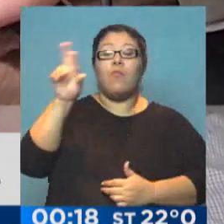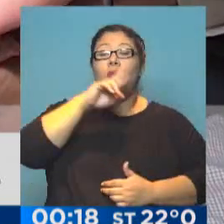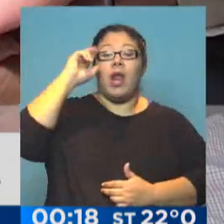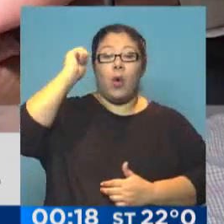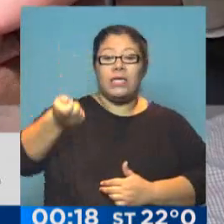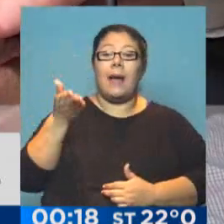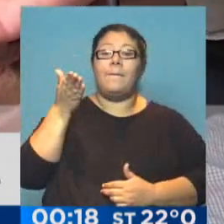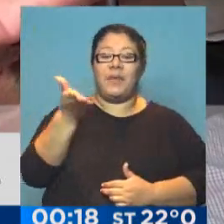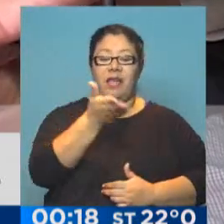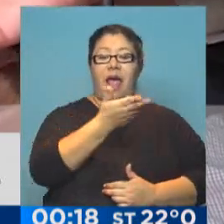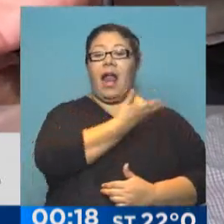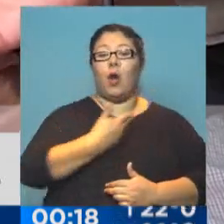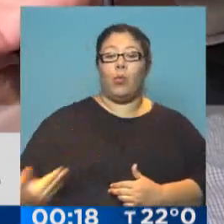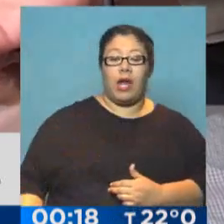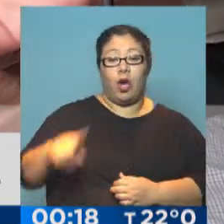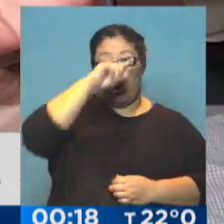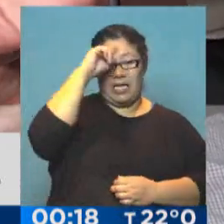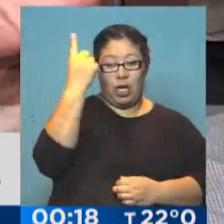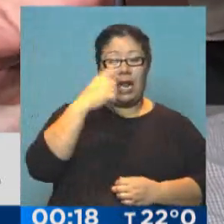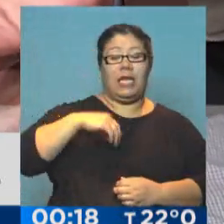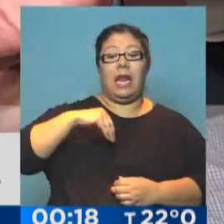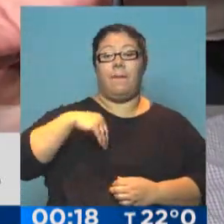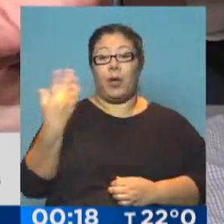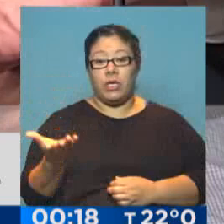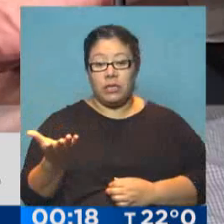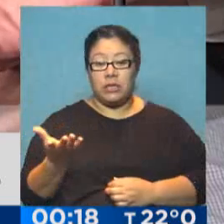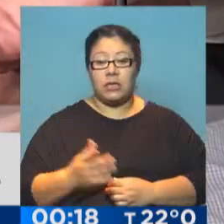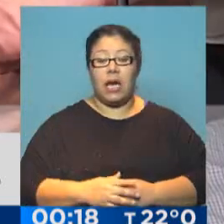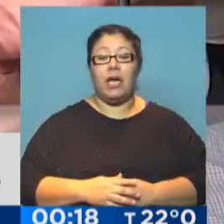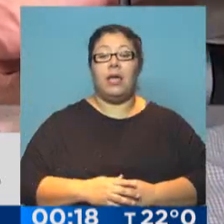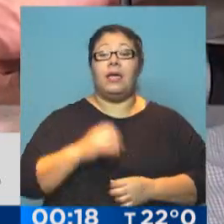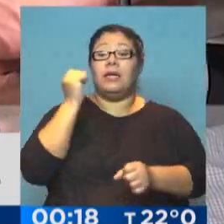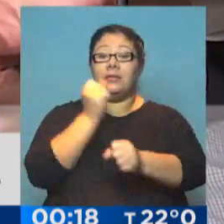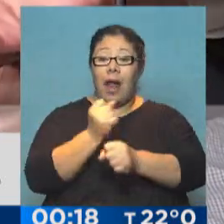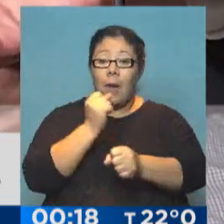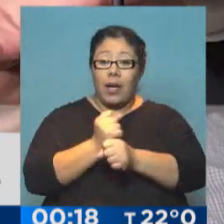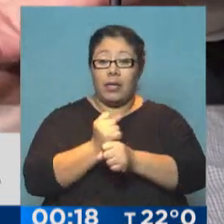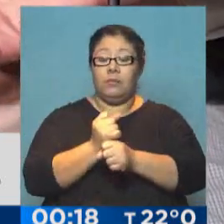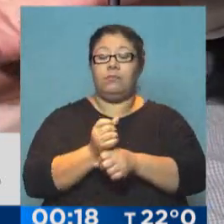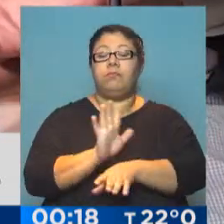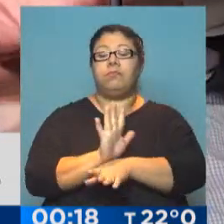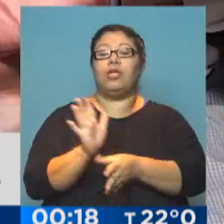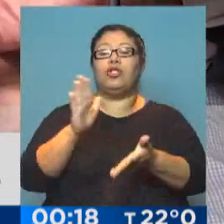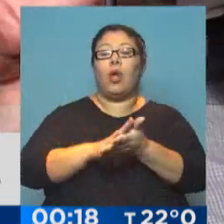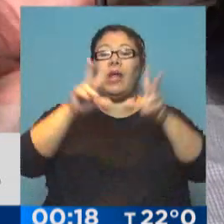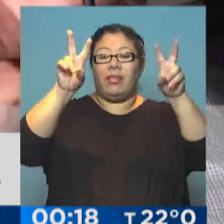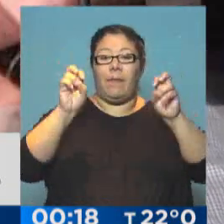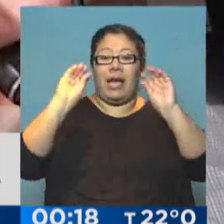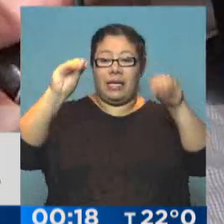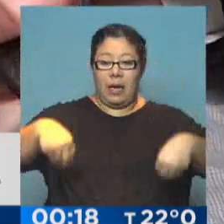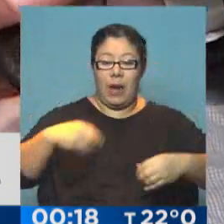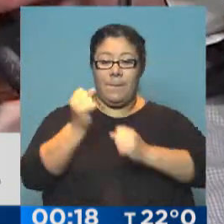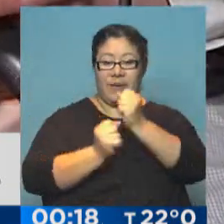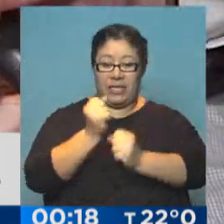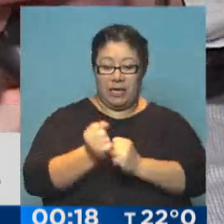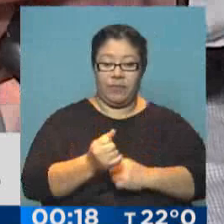distintas áreas del gobierno nacional y del gobierno provincial que faciliten y que trabajen en relación a la quiebra. Nosotros le hemos transmitido a